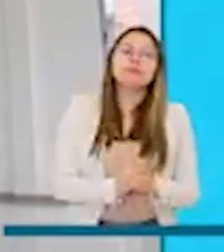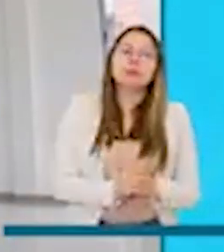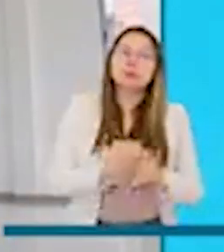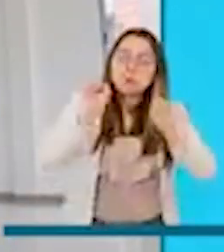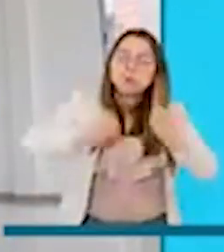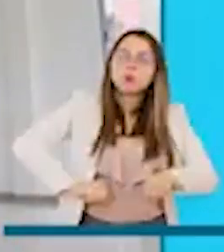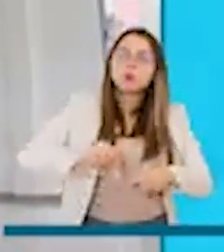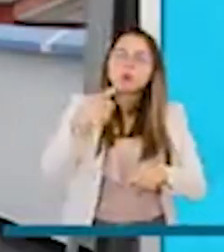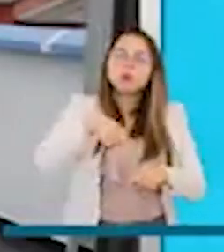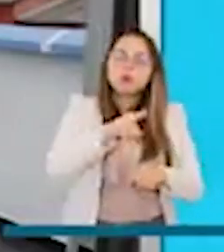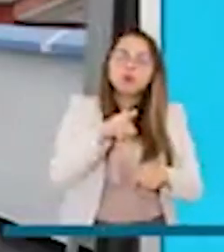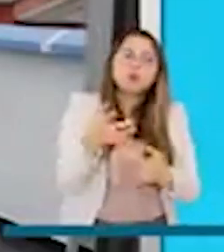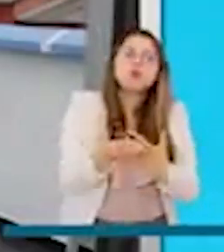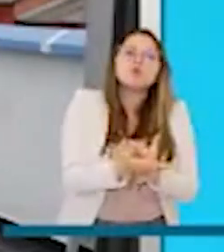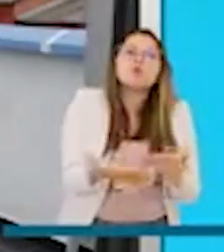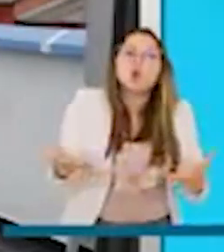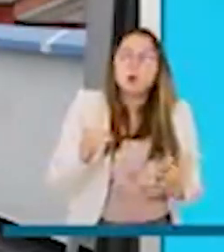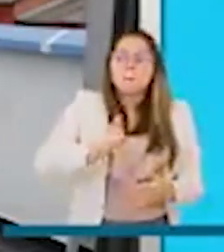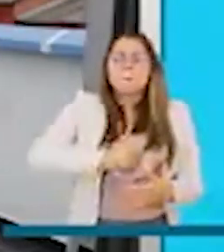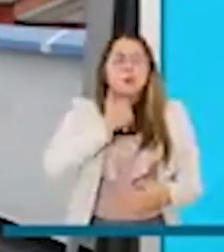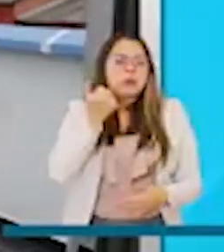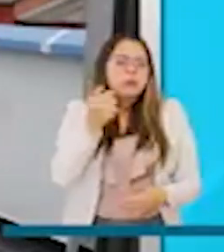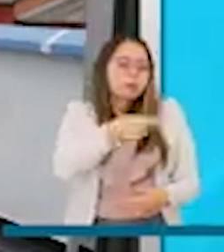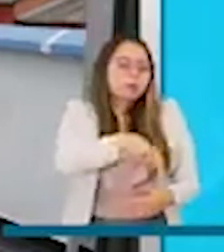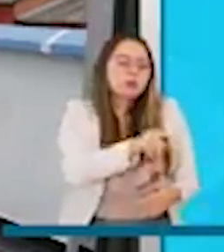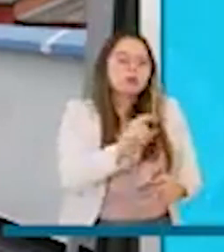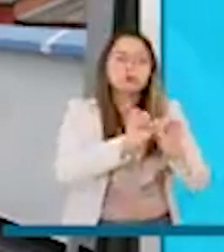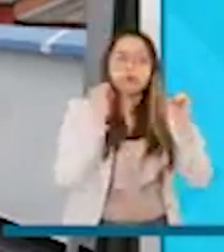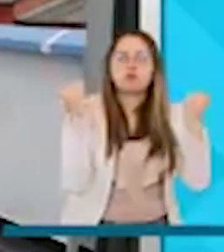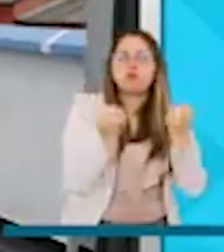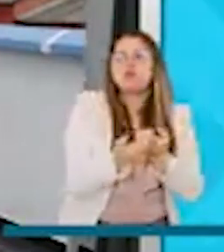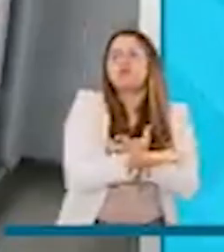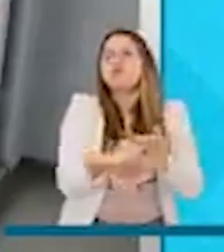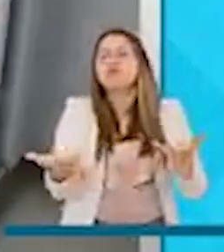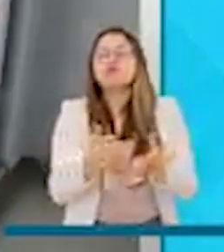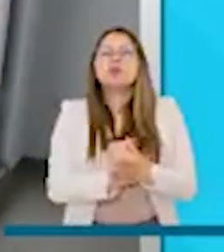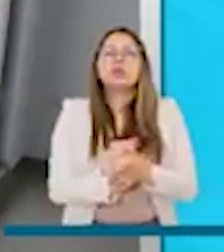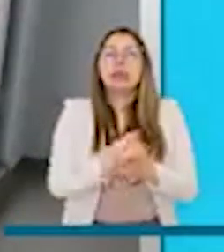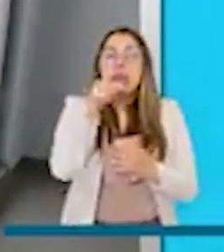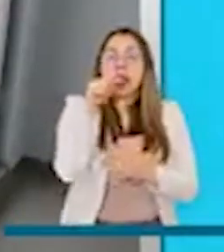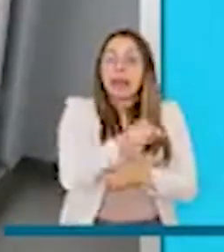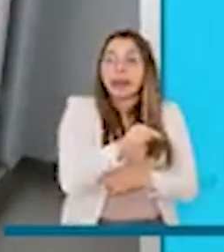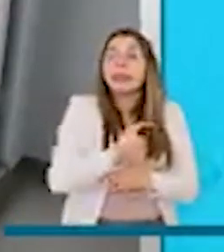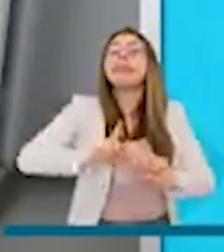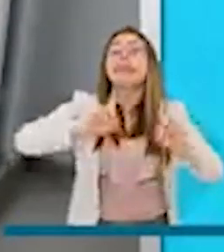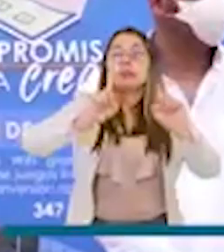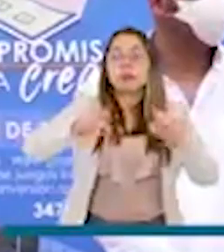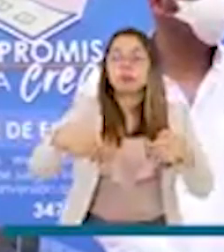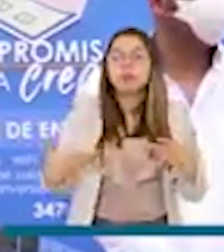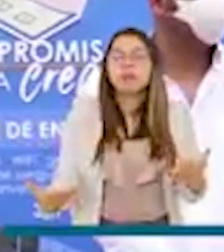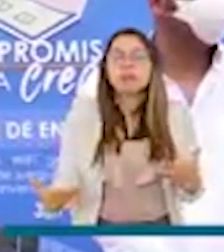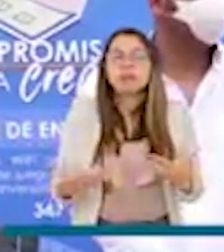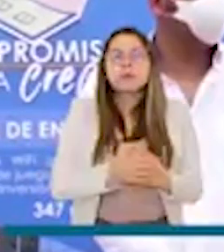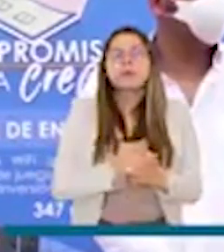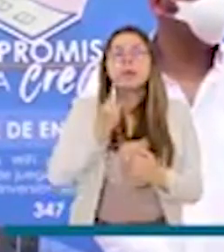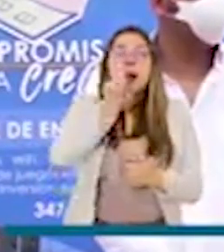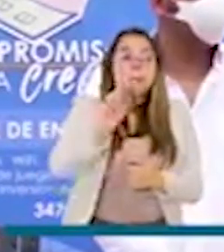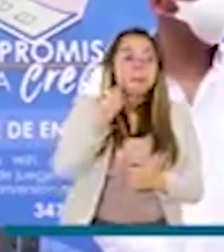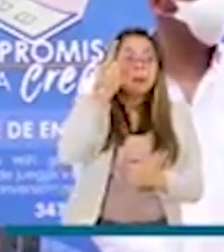para que podamos sacar el mayor provecho al estado y que éste sea también